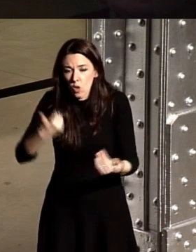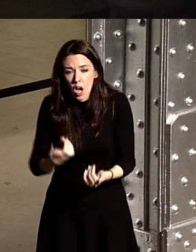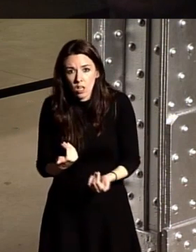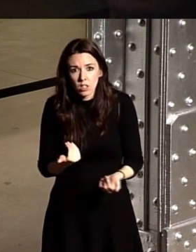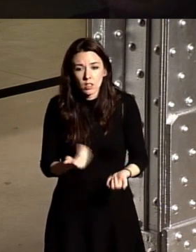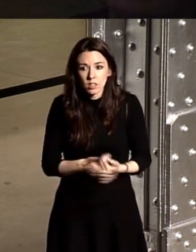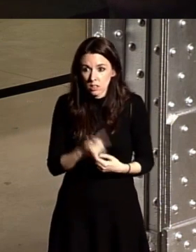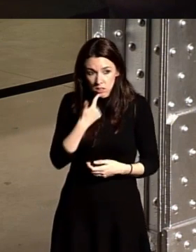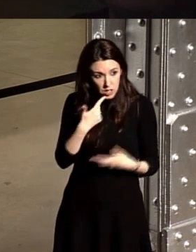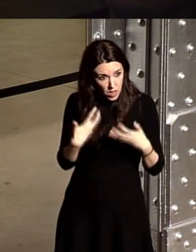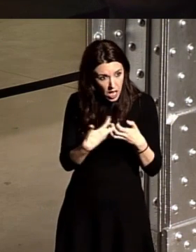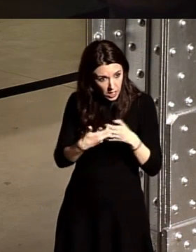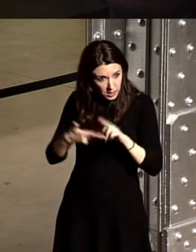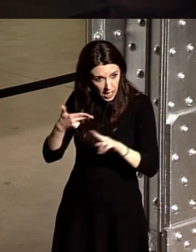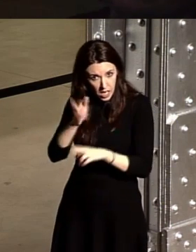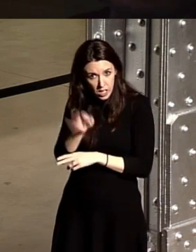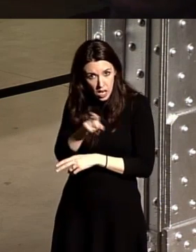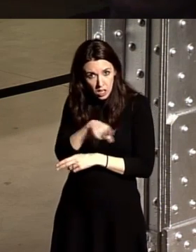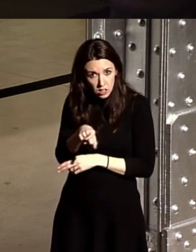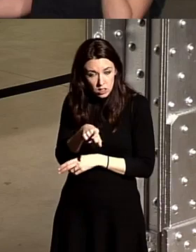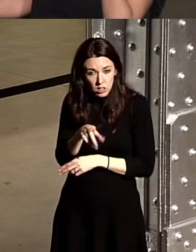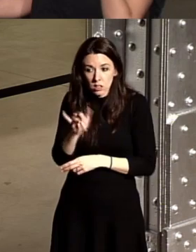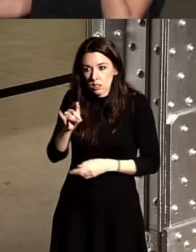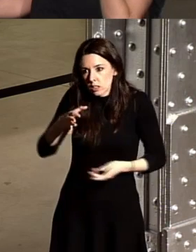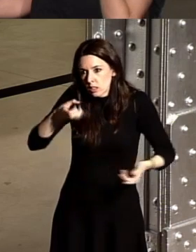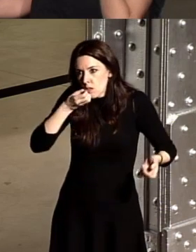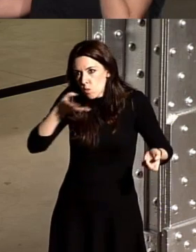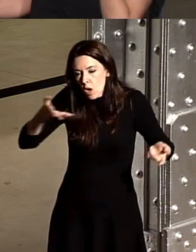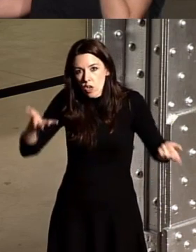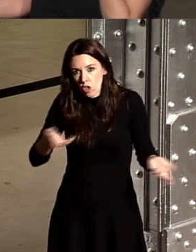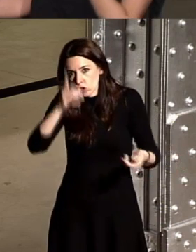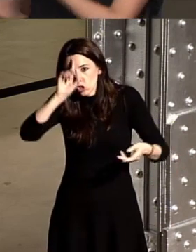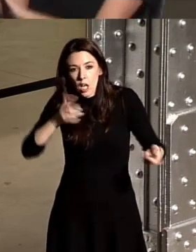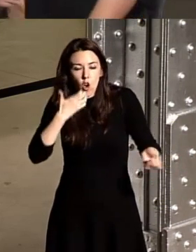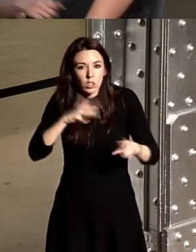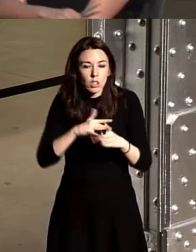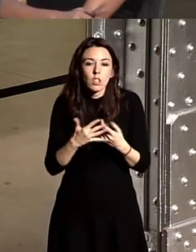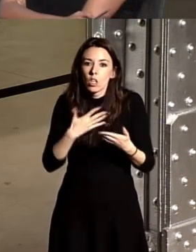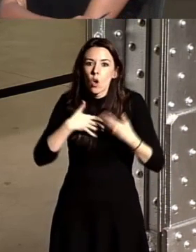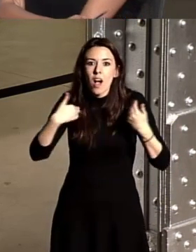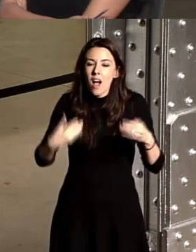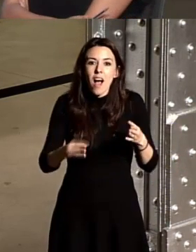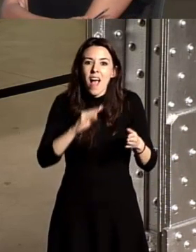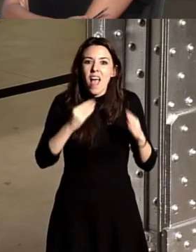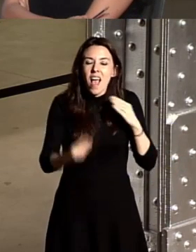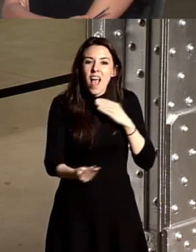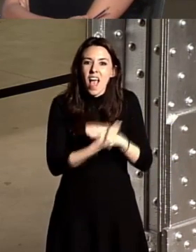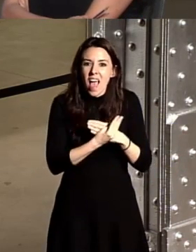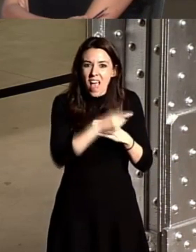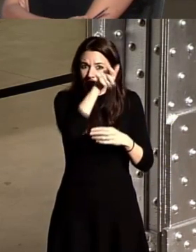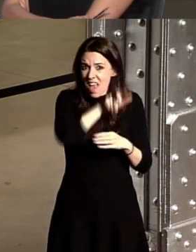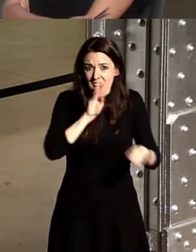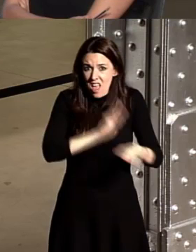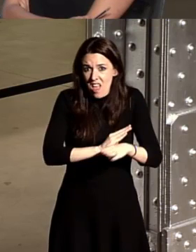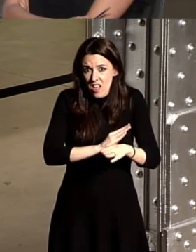Dices en la guerra, ¿verdad? Sí. Sí, O, bueno, sí. en una situación de catástrofe humanitaria. Cualquier editor bueno no te